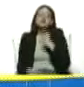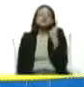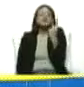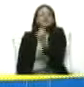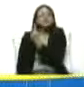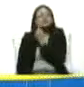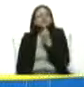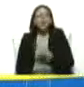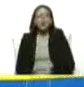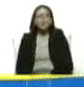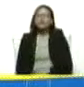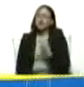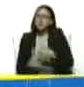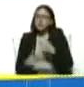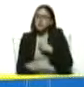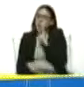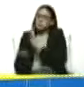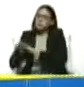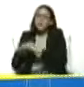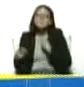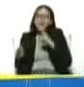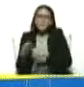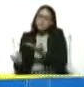Y le dije, Silita, vamos a caminar un rato, ¿vale?